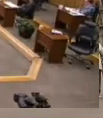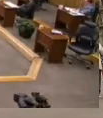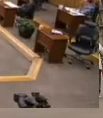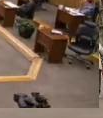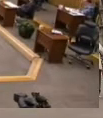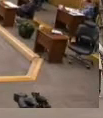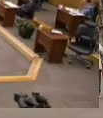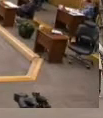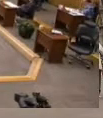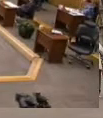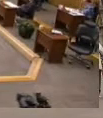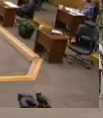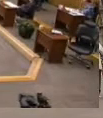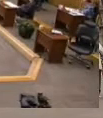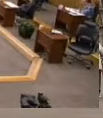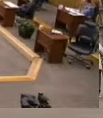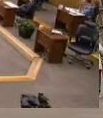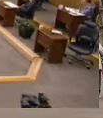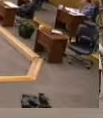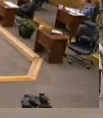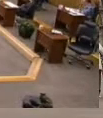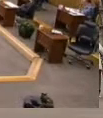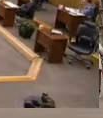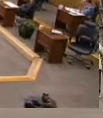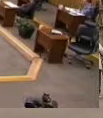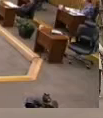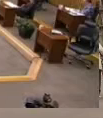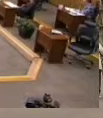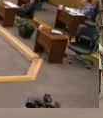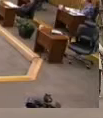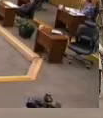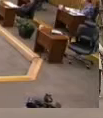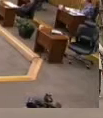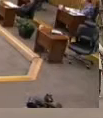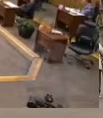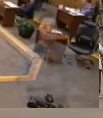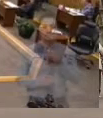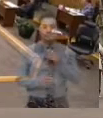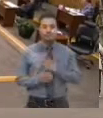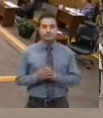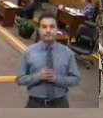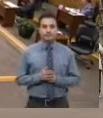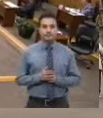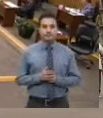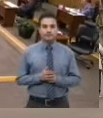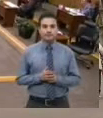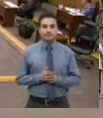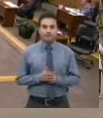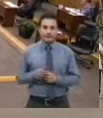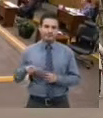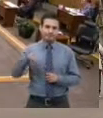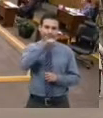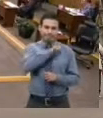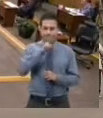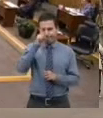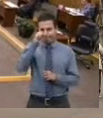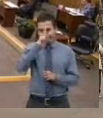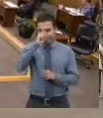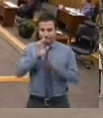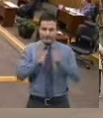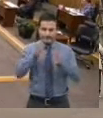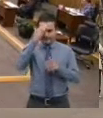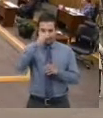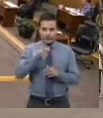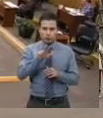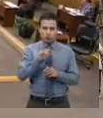México. Muchas gracias, señor consejero presidente. Como es del conocimiento de este honorable consejo, el pasado 18 de